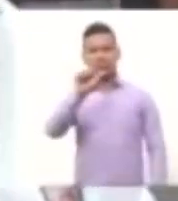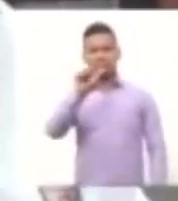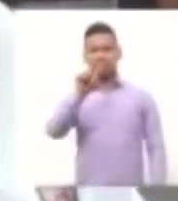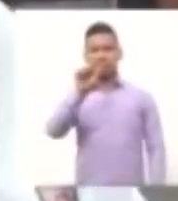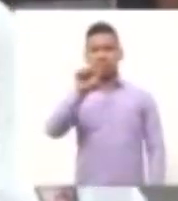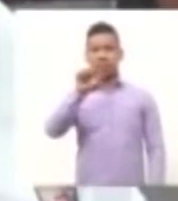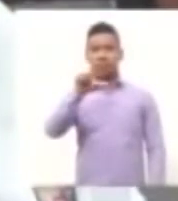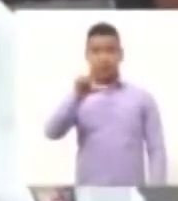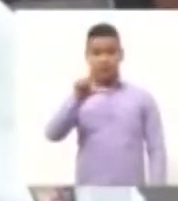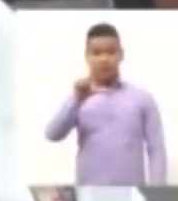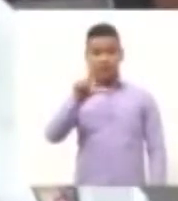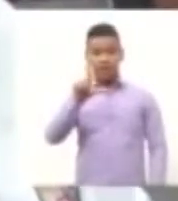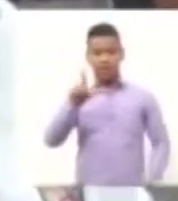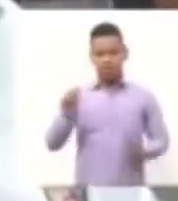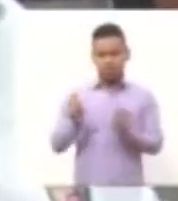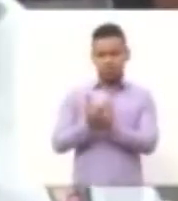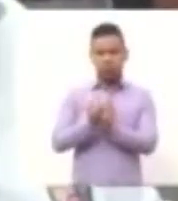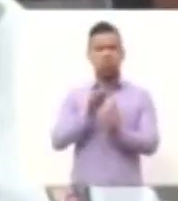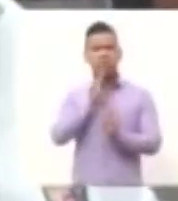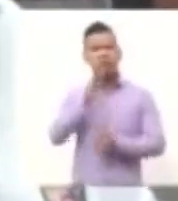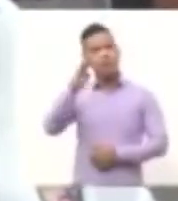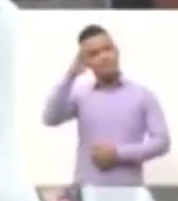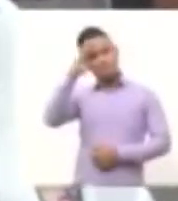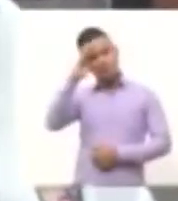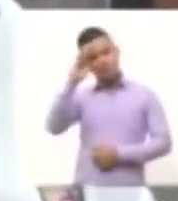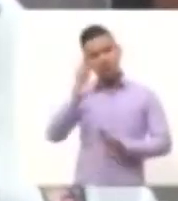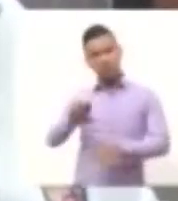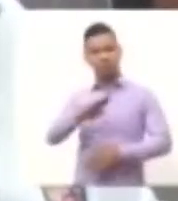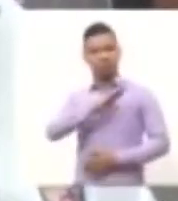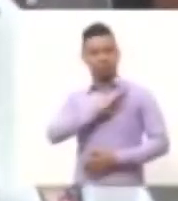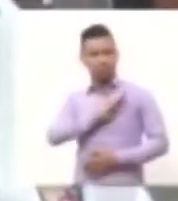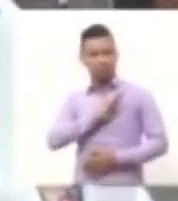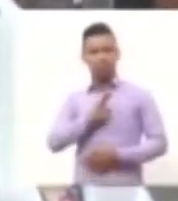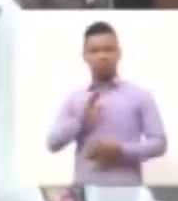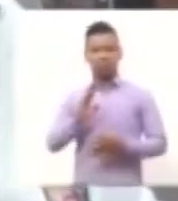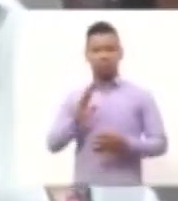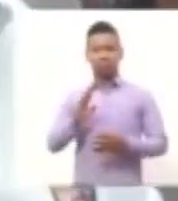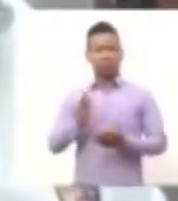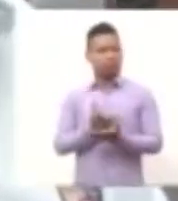el acompañamiento de la policía, de la alcaldía, de la defensoría,